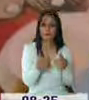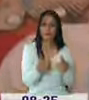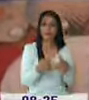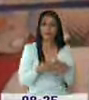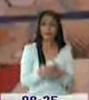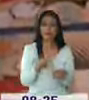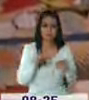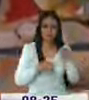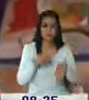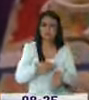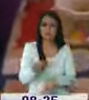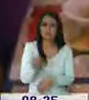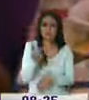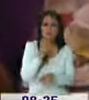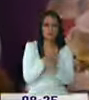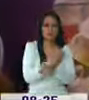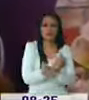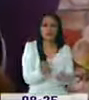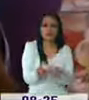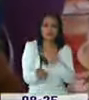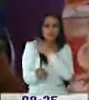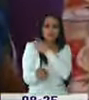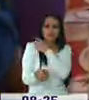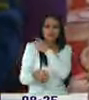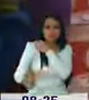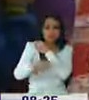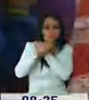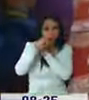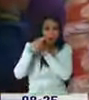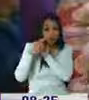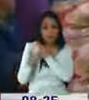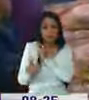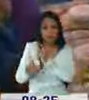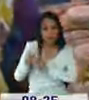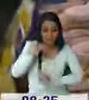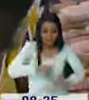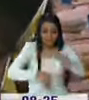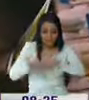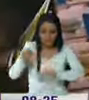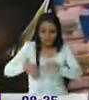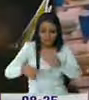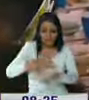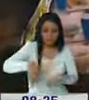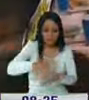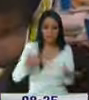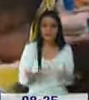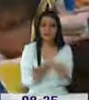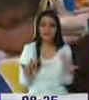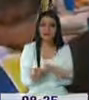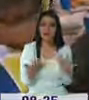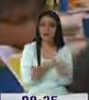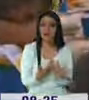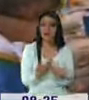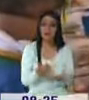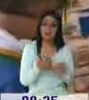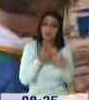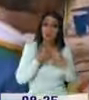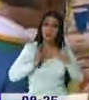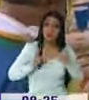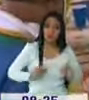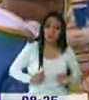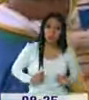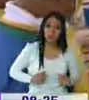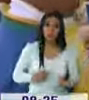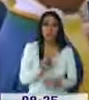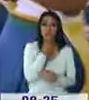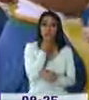demora nada. Nada, como puedes ver los chicos, están ellos mismos armándose una ensalada muy nutritiva con un alimento que les